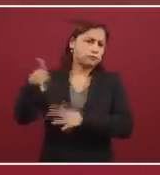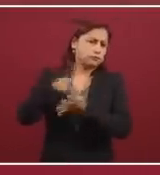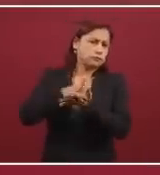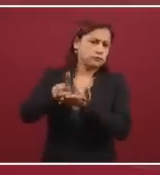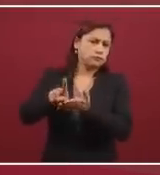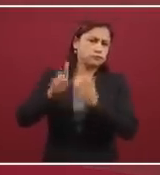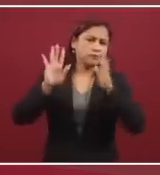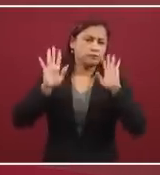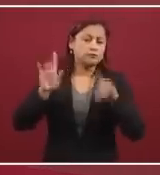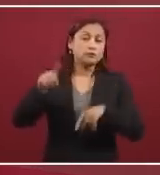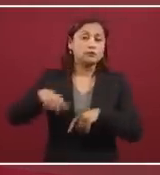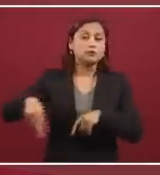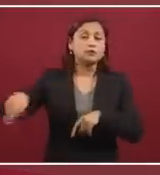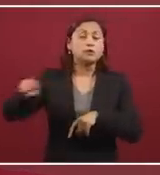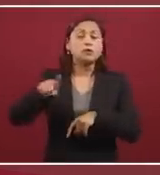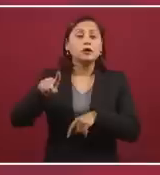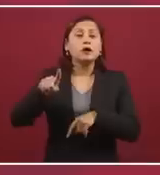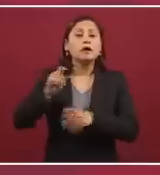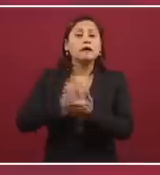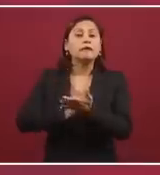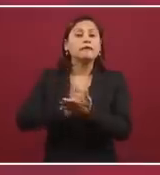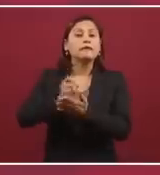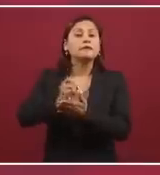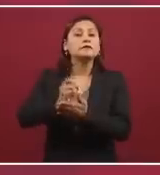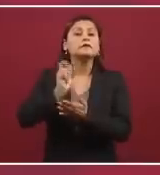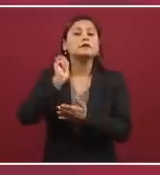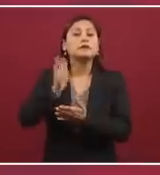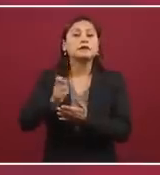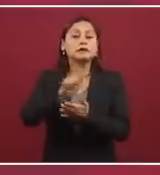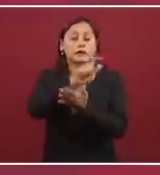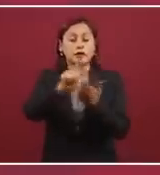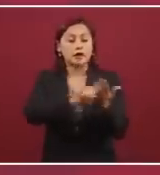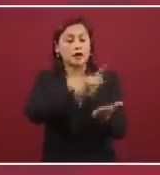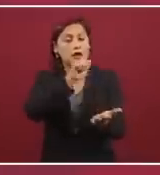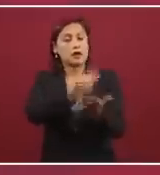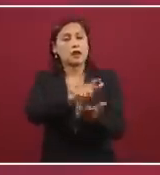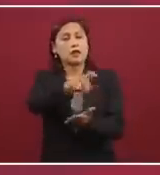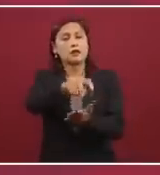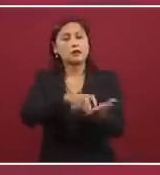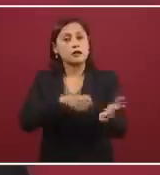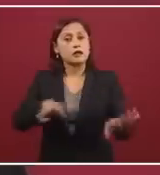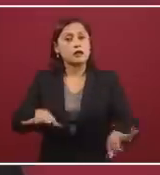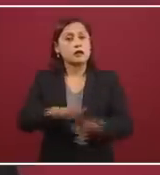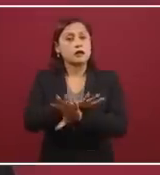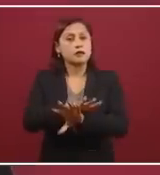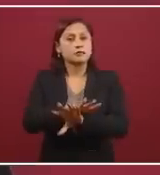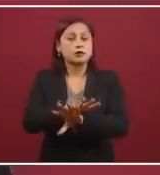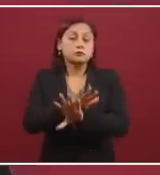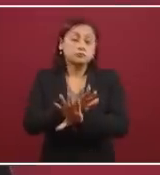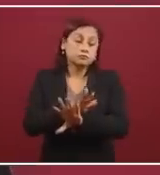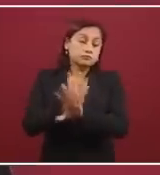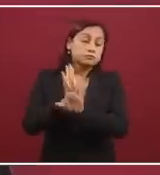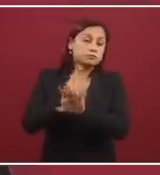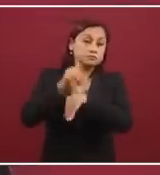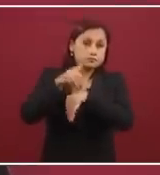decide que se modifiquen las leyes lo hacemos